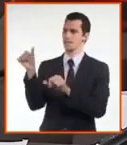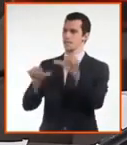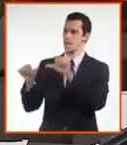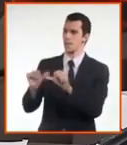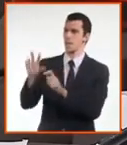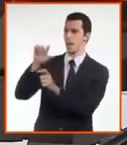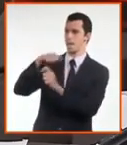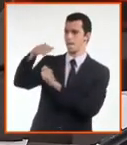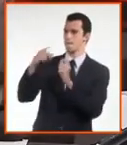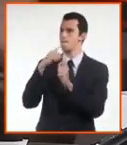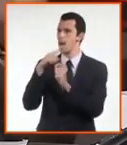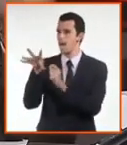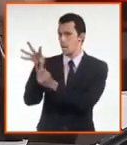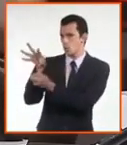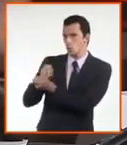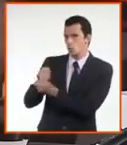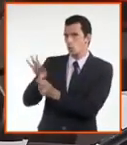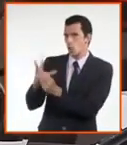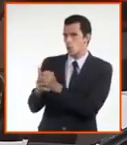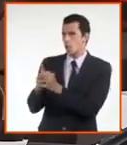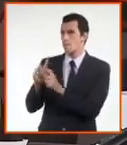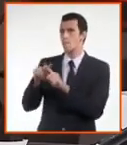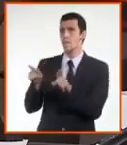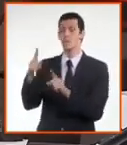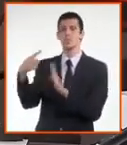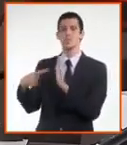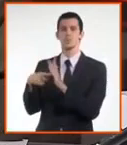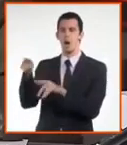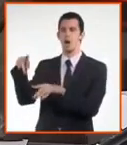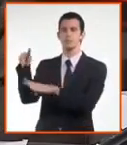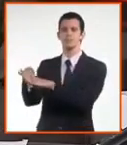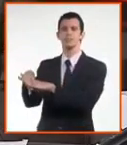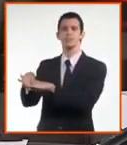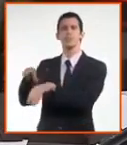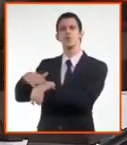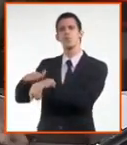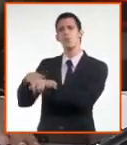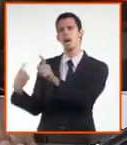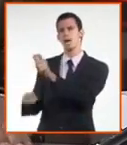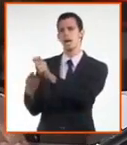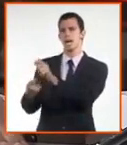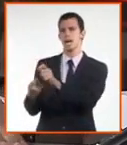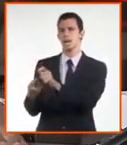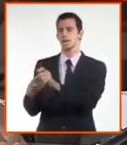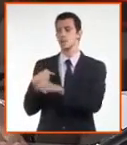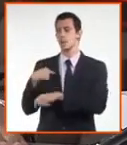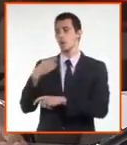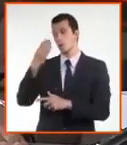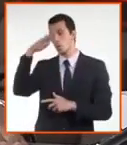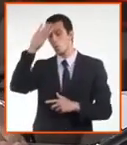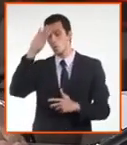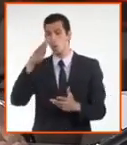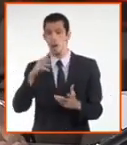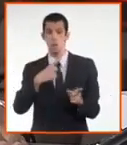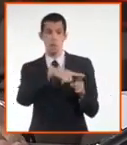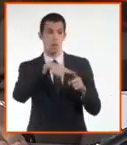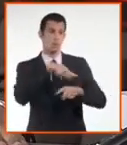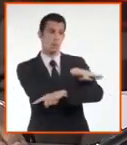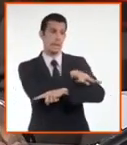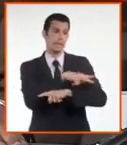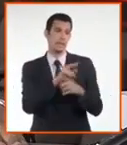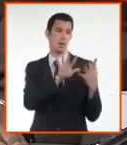cereales eso nosotros no escapamos de eso nosotros como parte de un programa de sustitución de